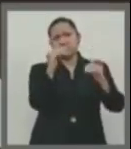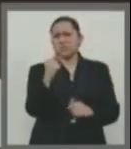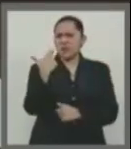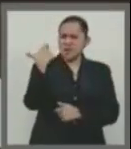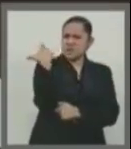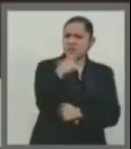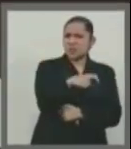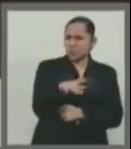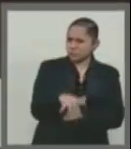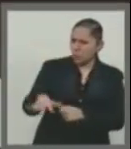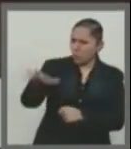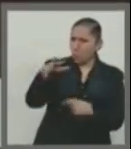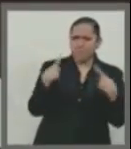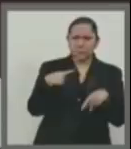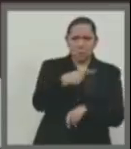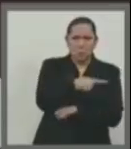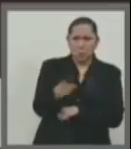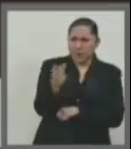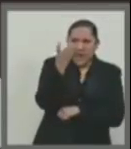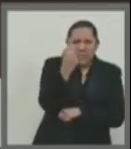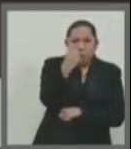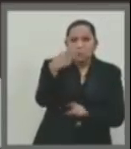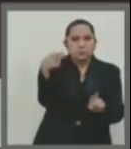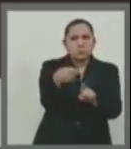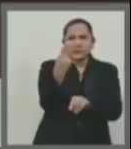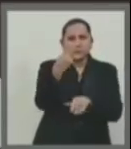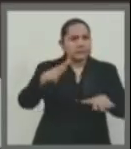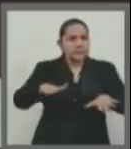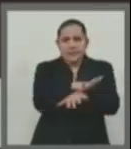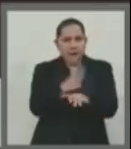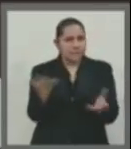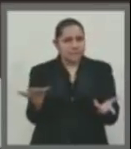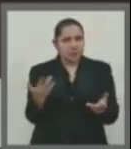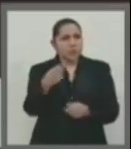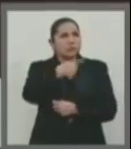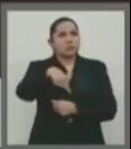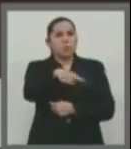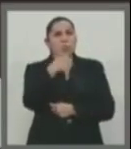concepto queremos actualizar? En que los recursos públicos